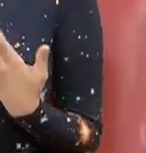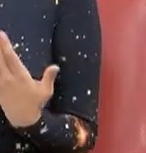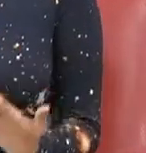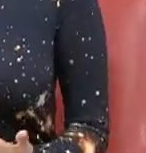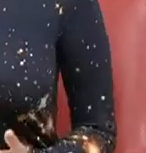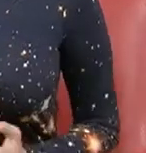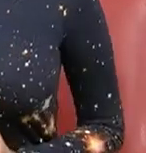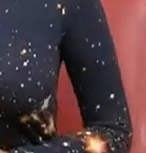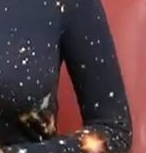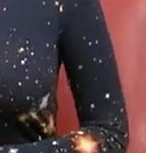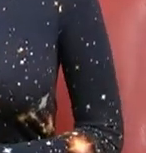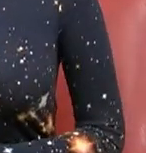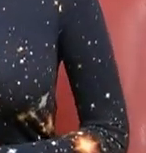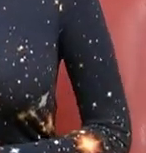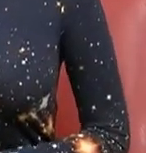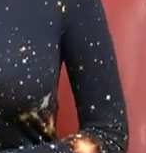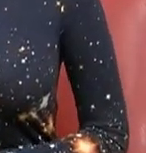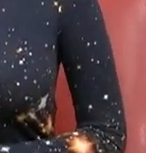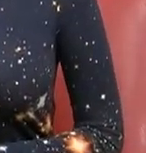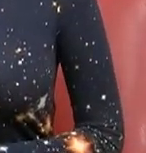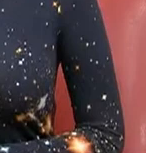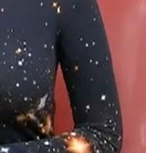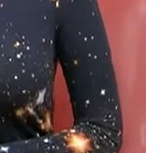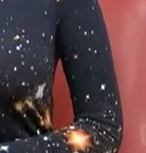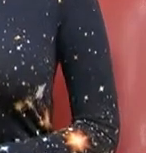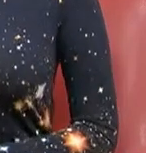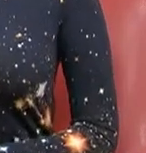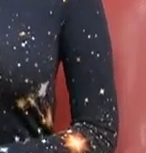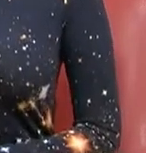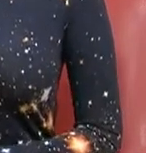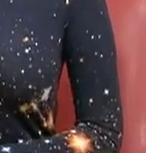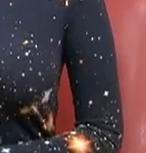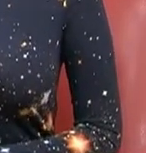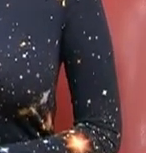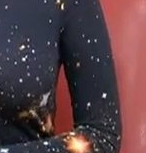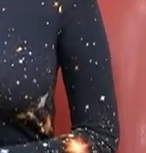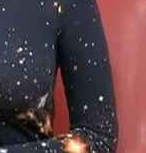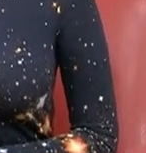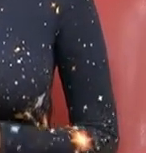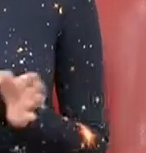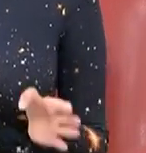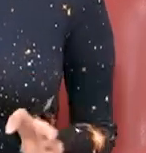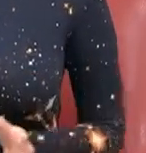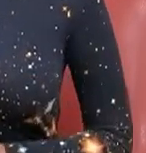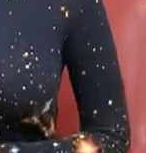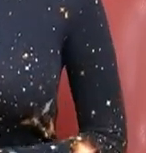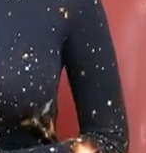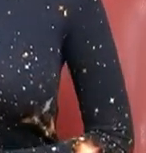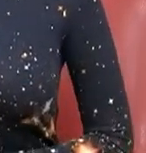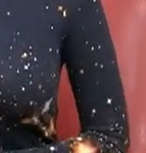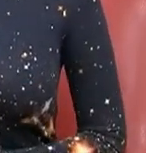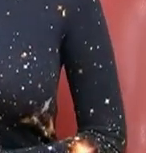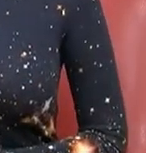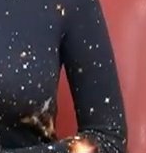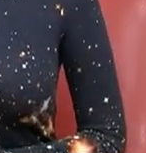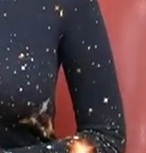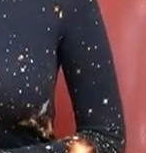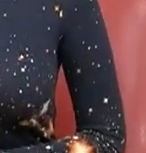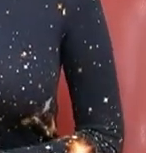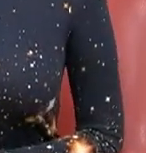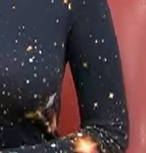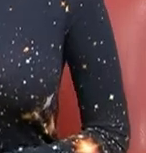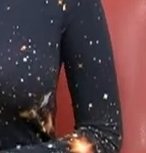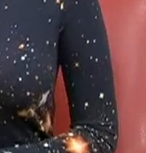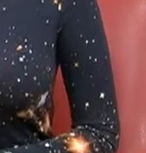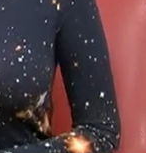se debe respetar la libertad de expresión de un empleado cuando dice que las mujeres pues, no tienen capacidades genéticas para